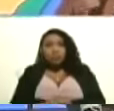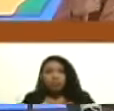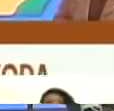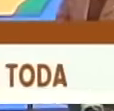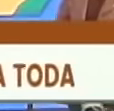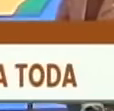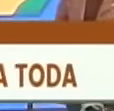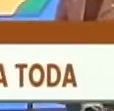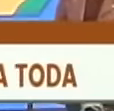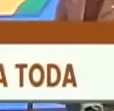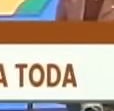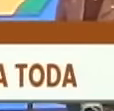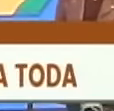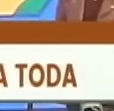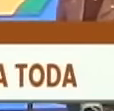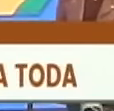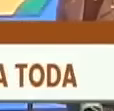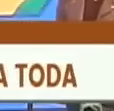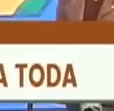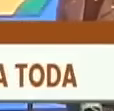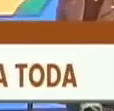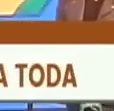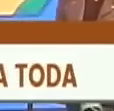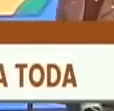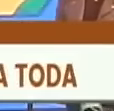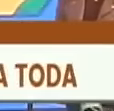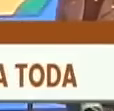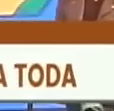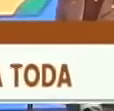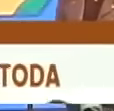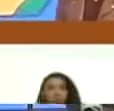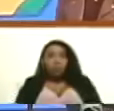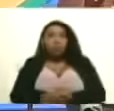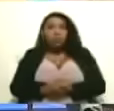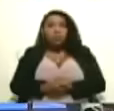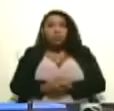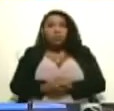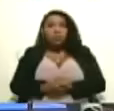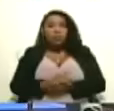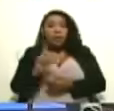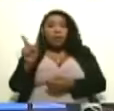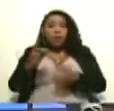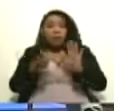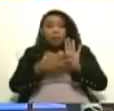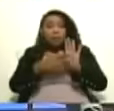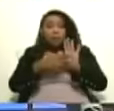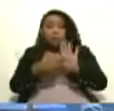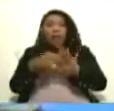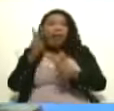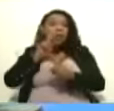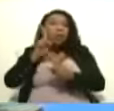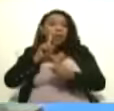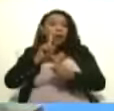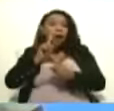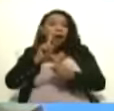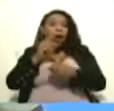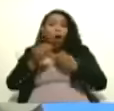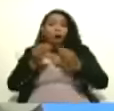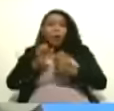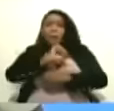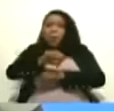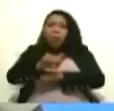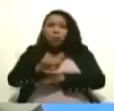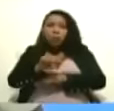elecon Ah no no tengas duda no tengas duda Pero te digo algo que es una verdad de pero Grullo Pero bueno las mentiras se derrotan con la verdad